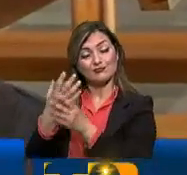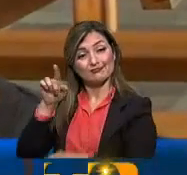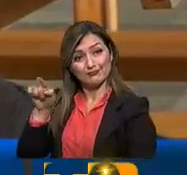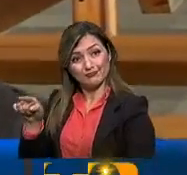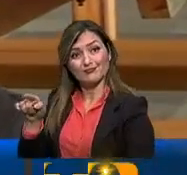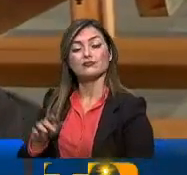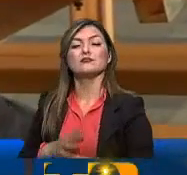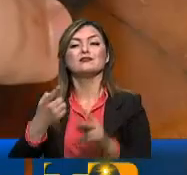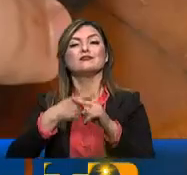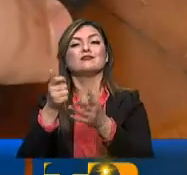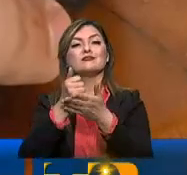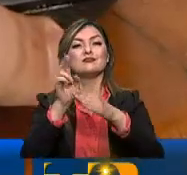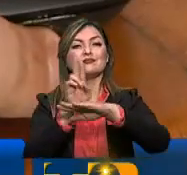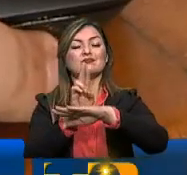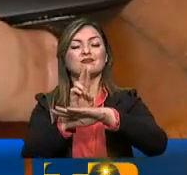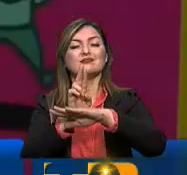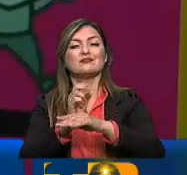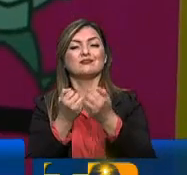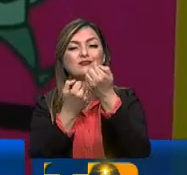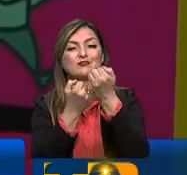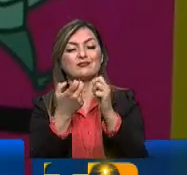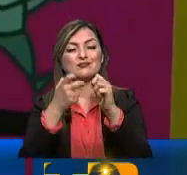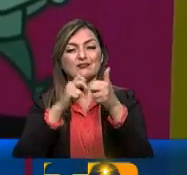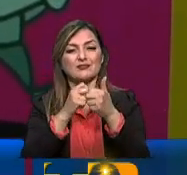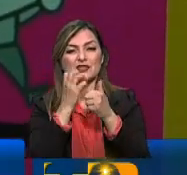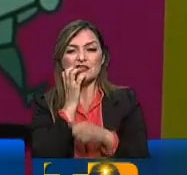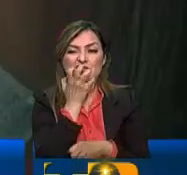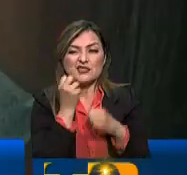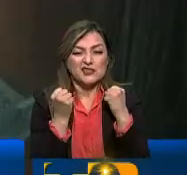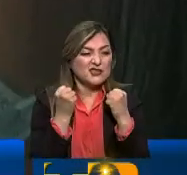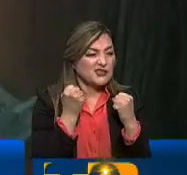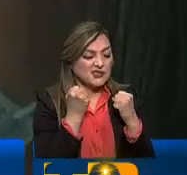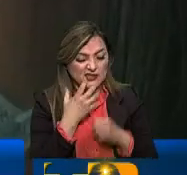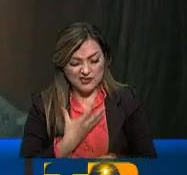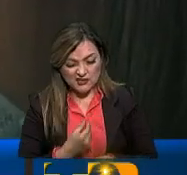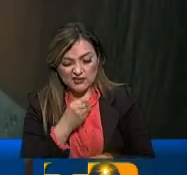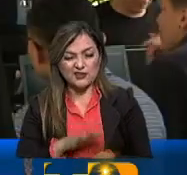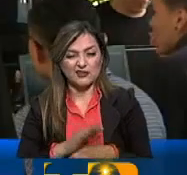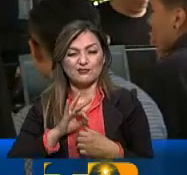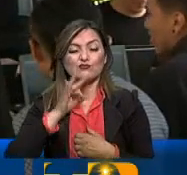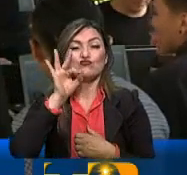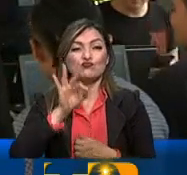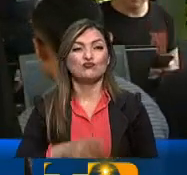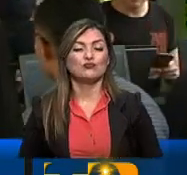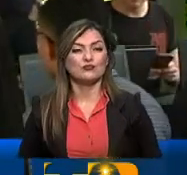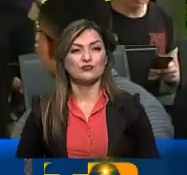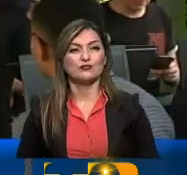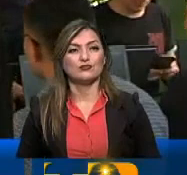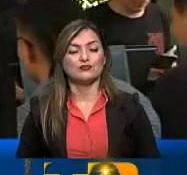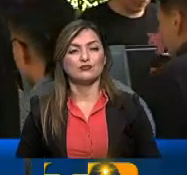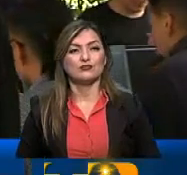pueden ser utilizadas incluso como apoyo a problemas de ansiedad y depresión generados por la pandemia mediante el apoyo